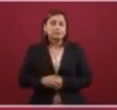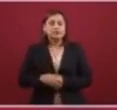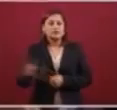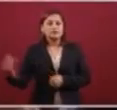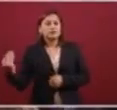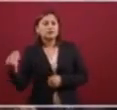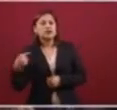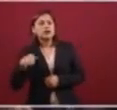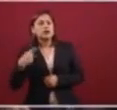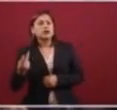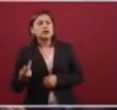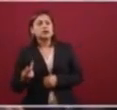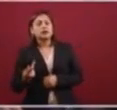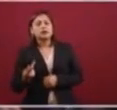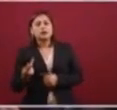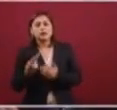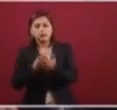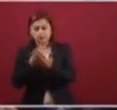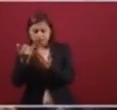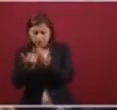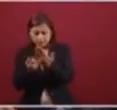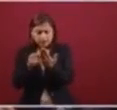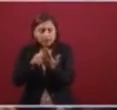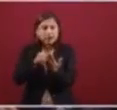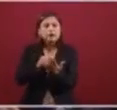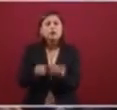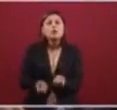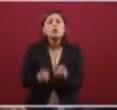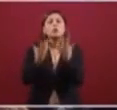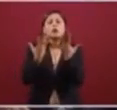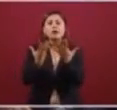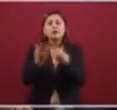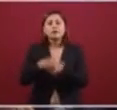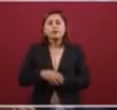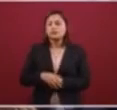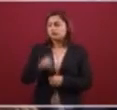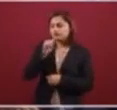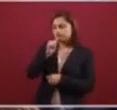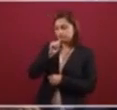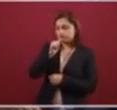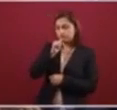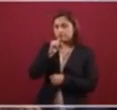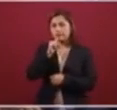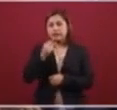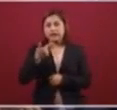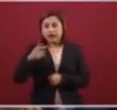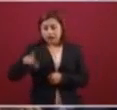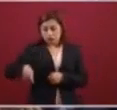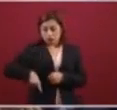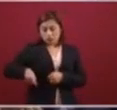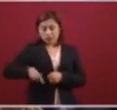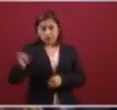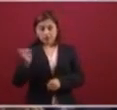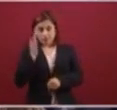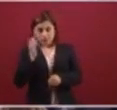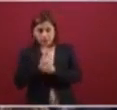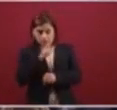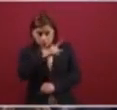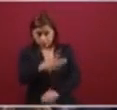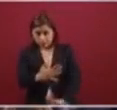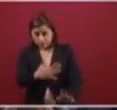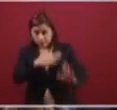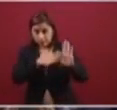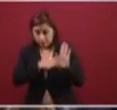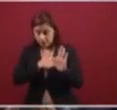expropiación de cuánto pronto y si desde el gobierno federal se garantiza que nosotros a tocar este polígono